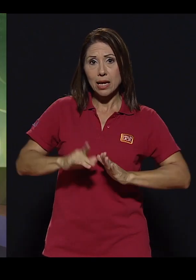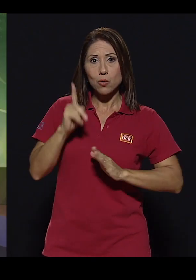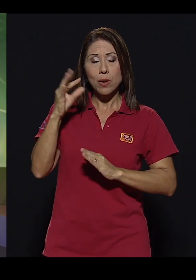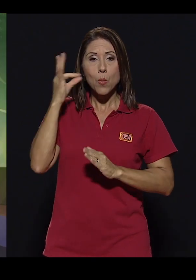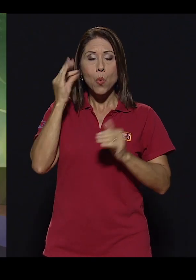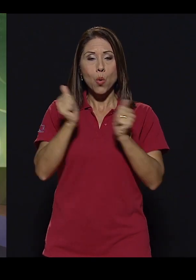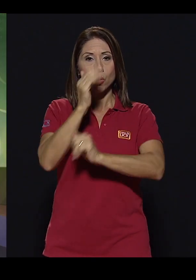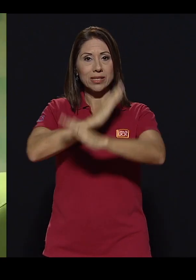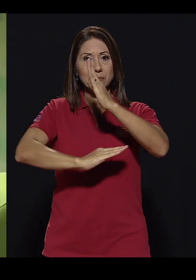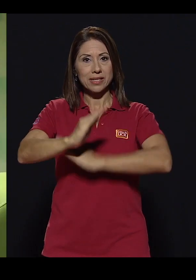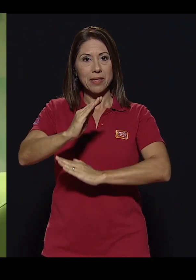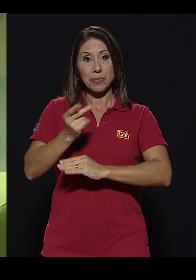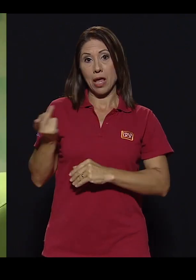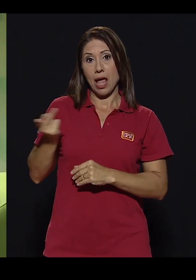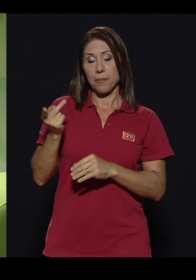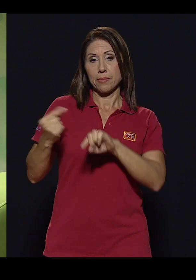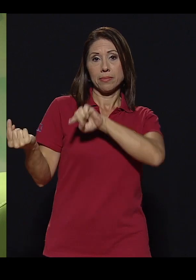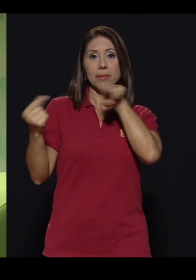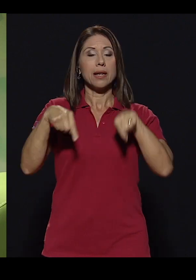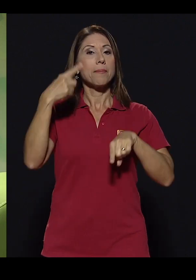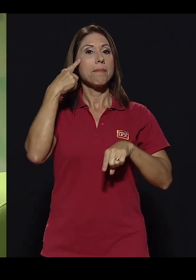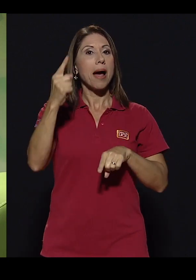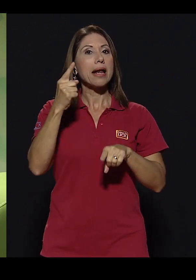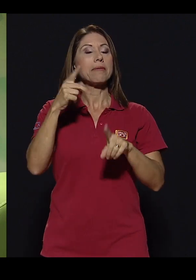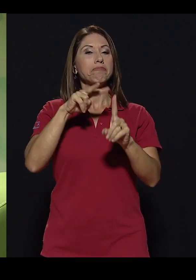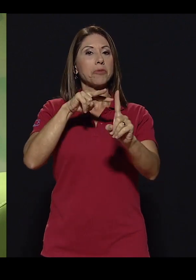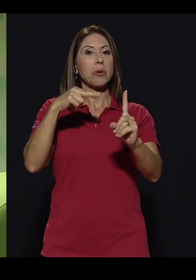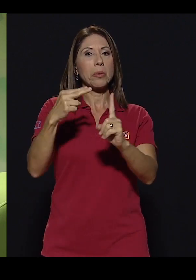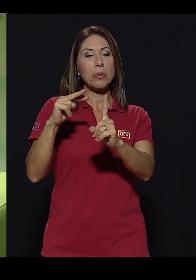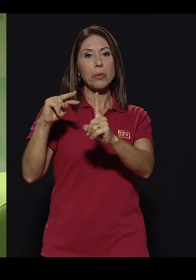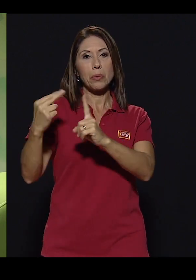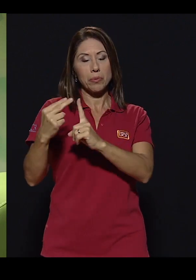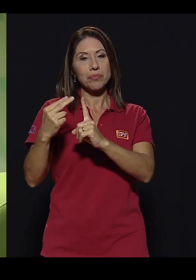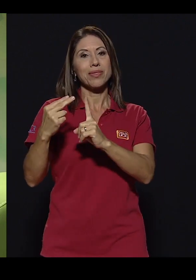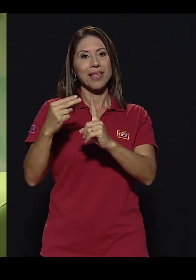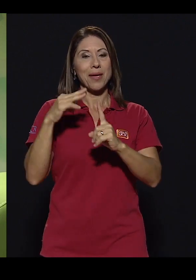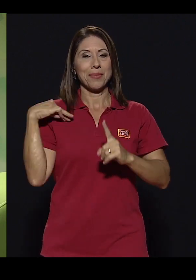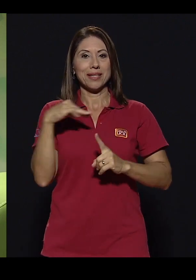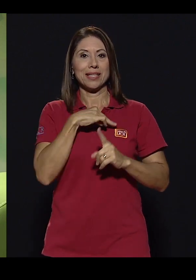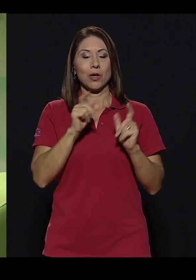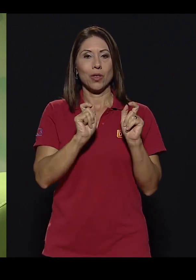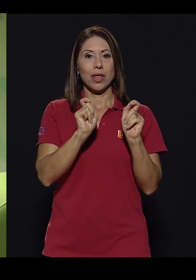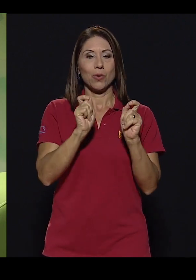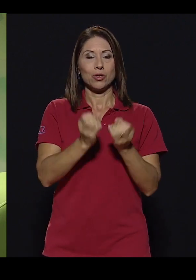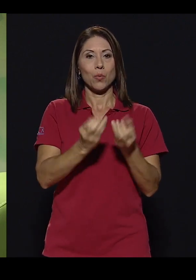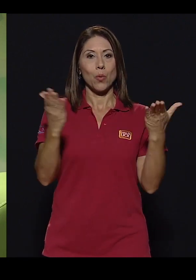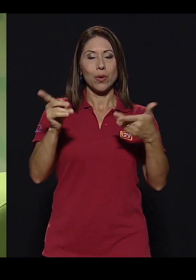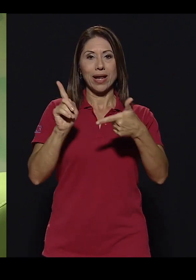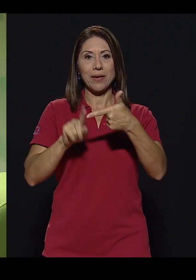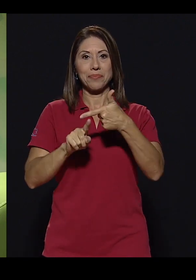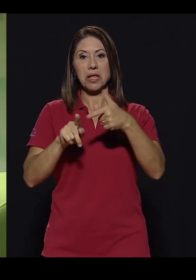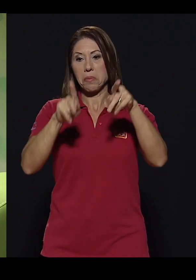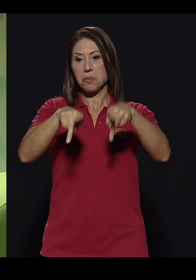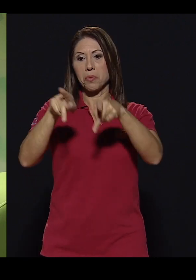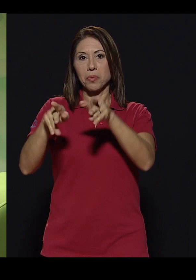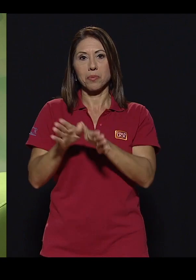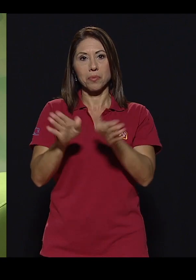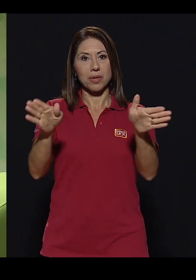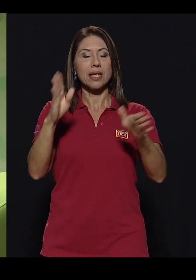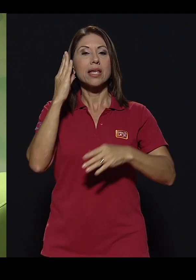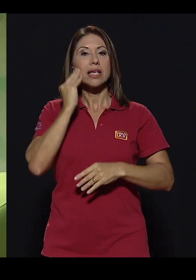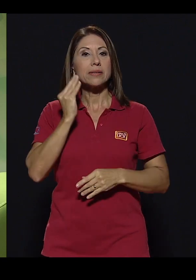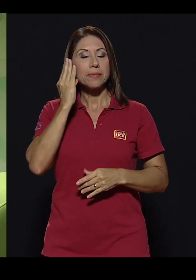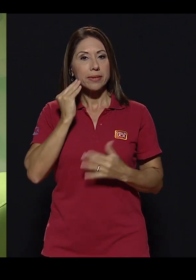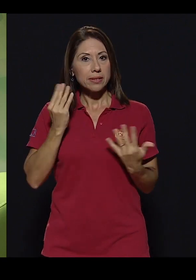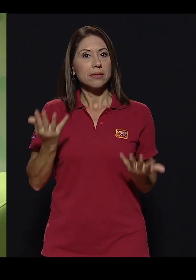discapacidad entonces vienen a aportarnos las perspectivas desde el ministerio educación pública y desde la sociedad civil y